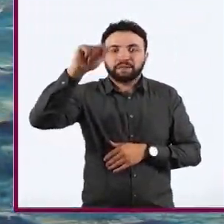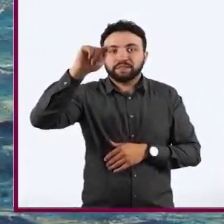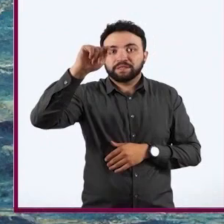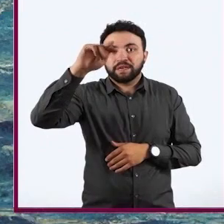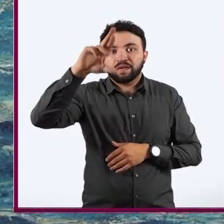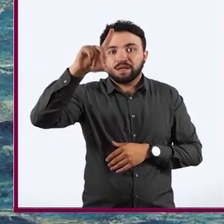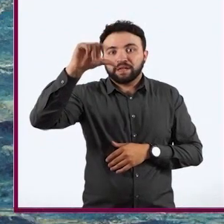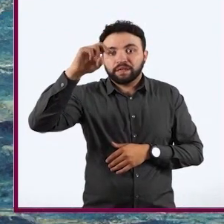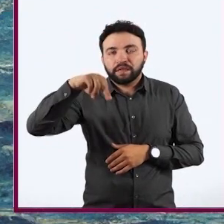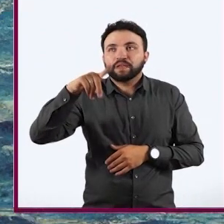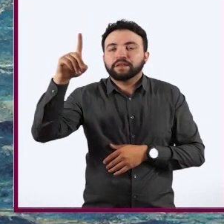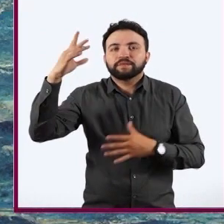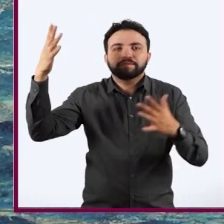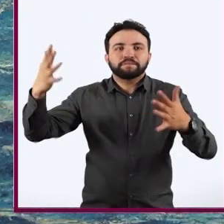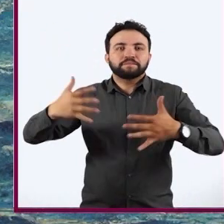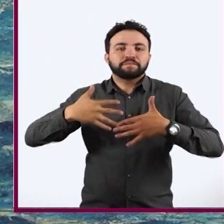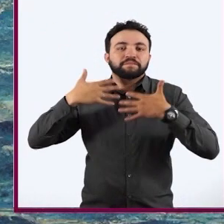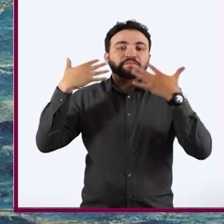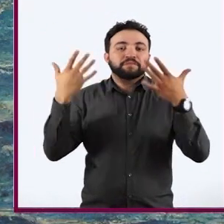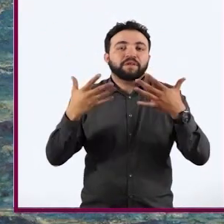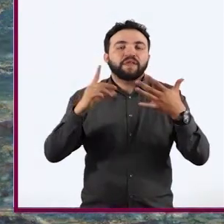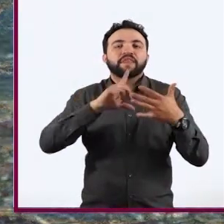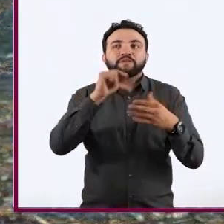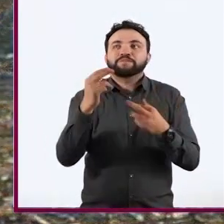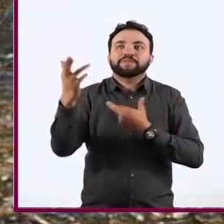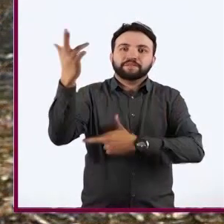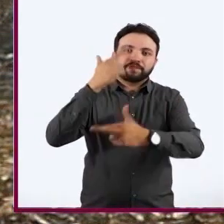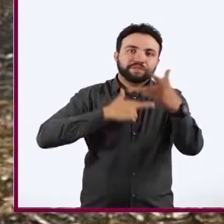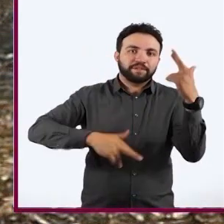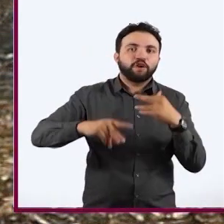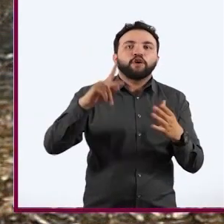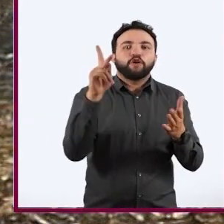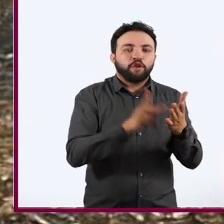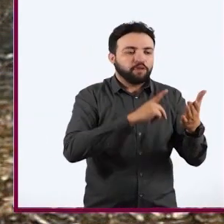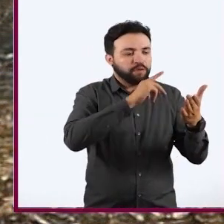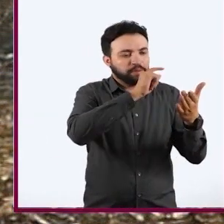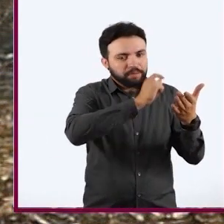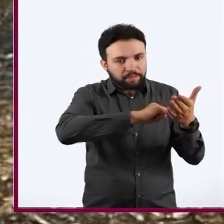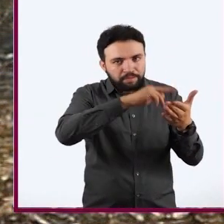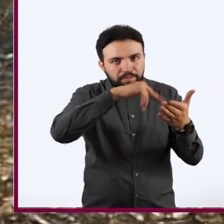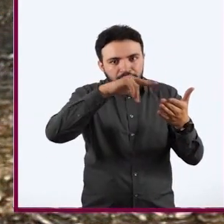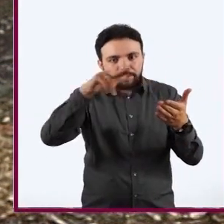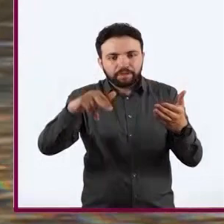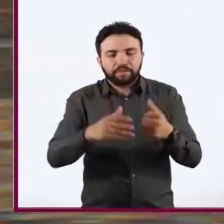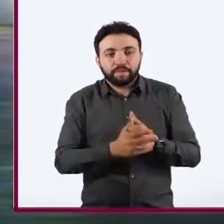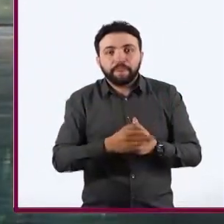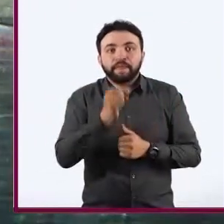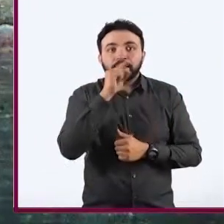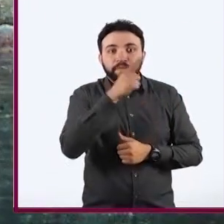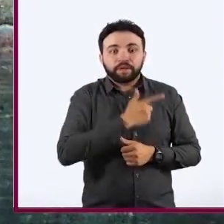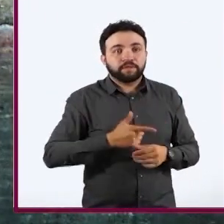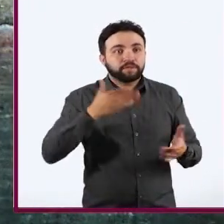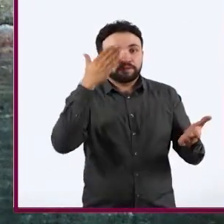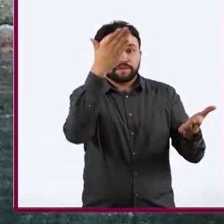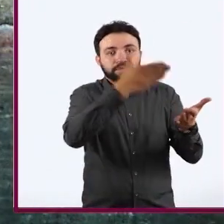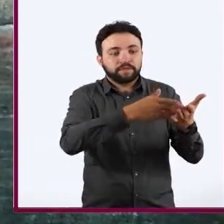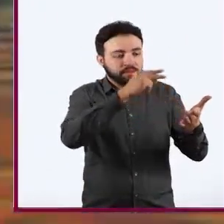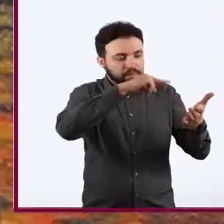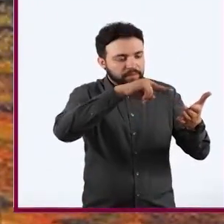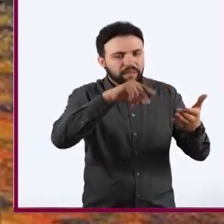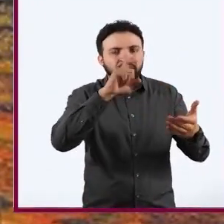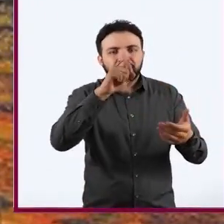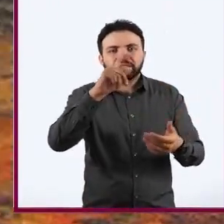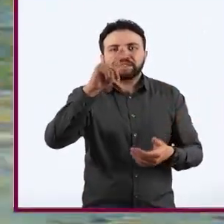lugares que lo inspiraban y de los que siempre volvía con nuevas pinturas. Otros lugares que frecuentaba y le gustaba pintar eran